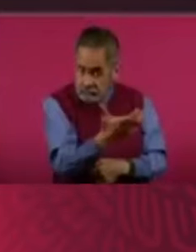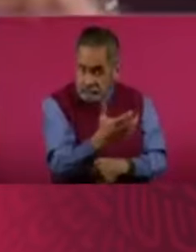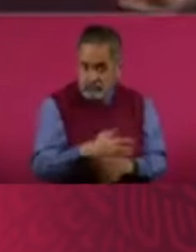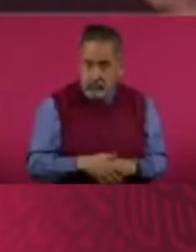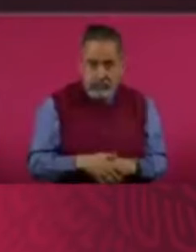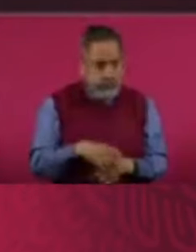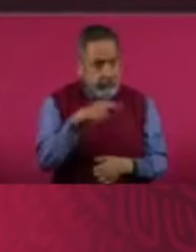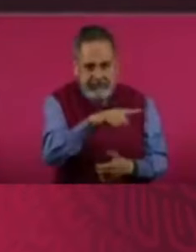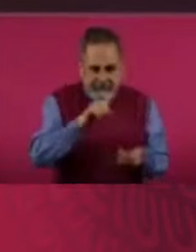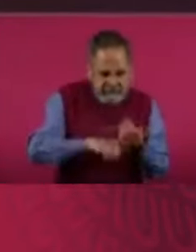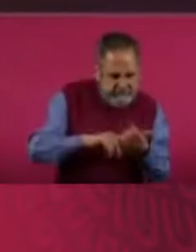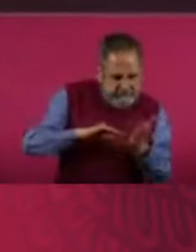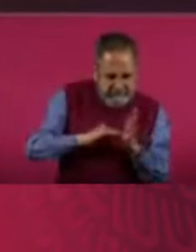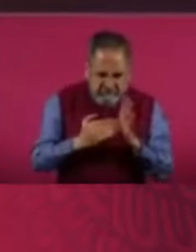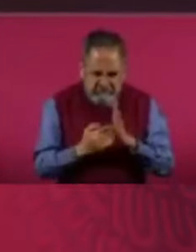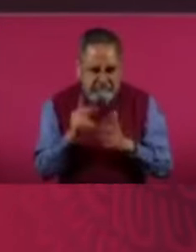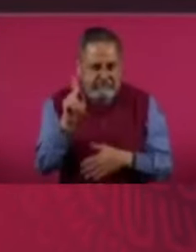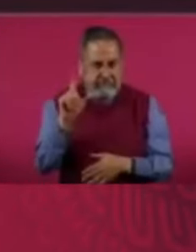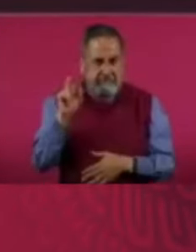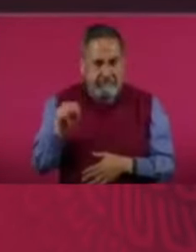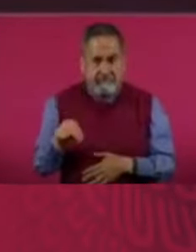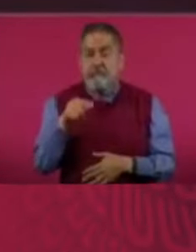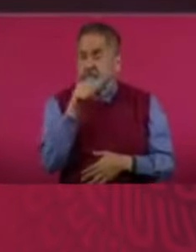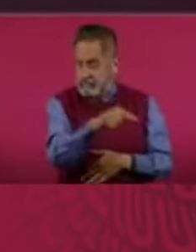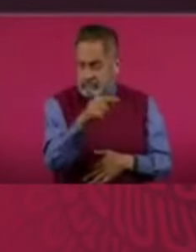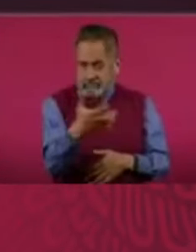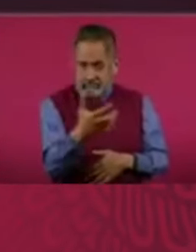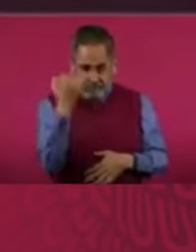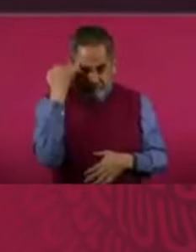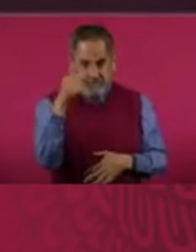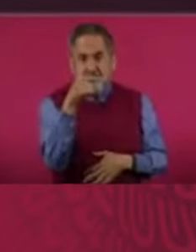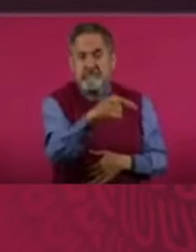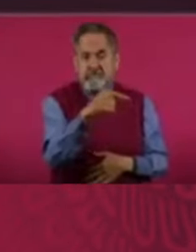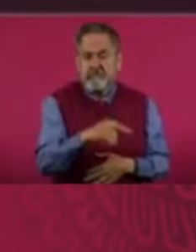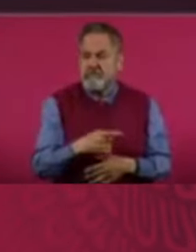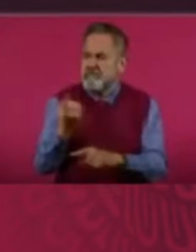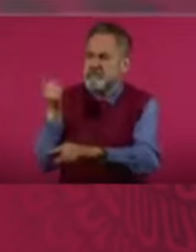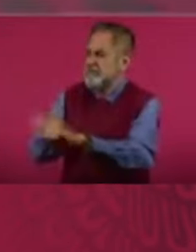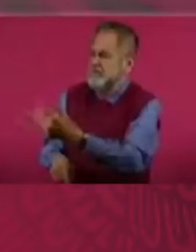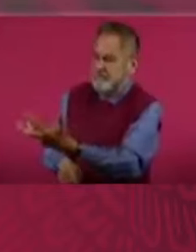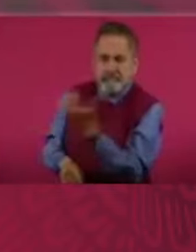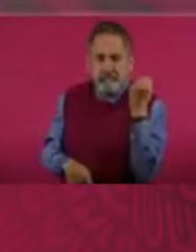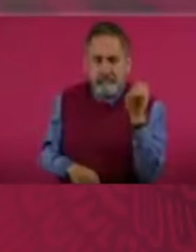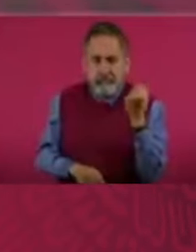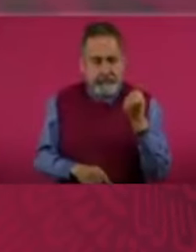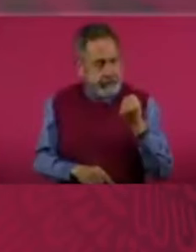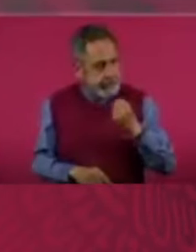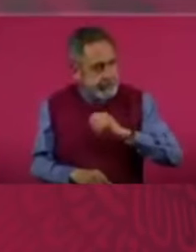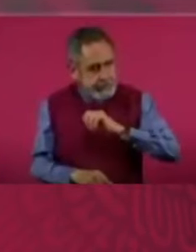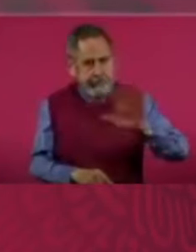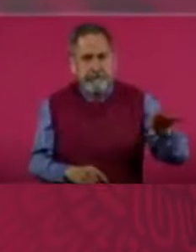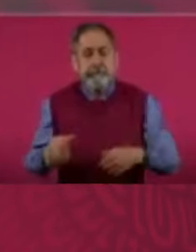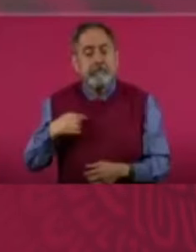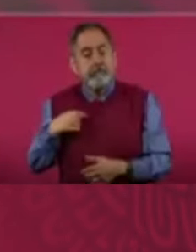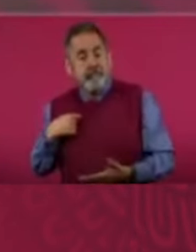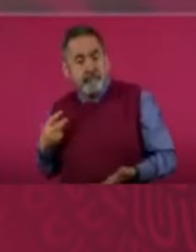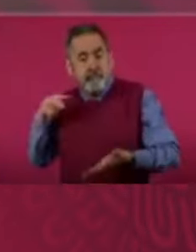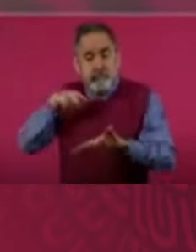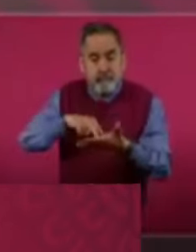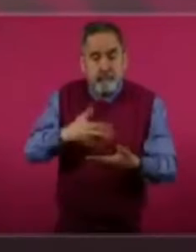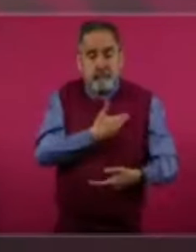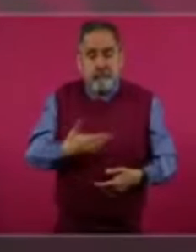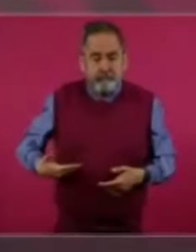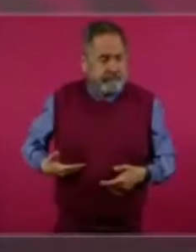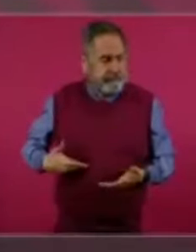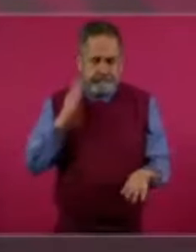Fue todo un plan privatizar la industria eléctrica. Entonces llegamos y